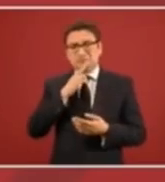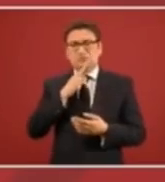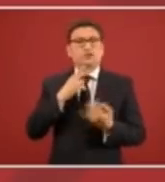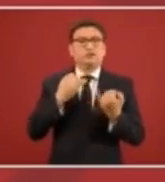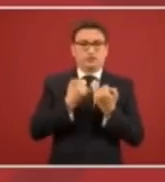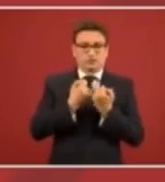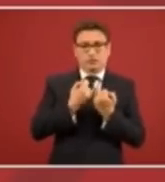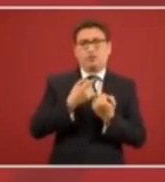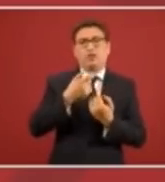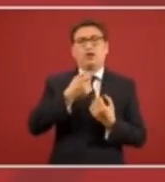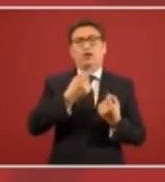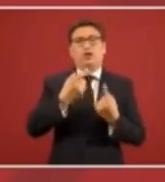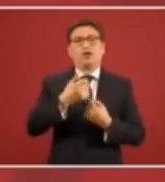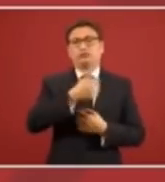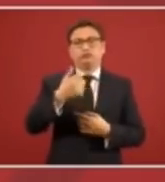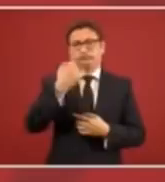de carga ideológica.